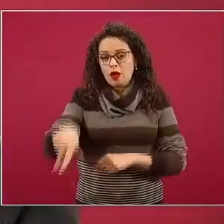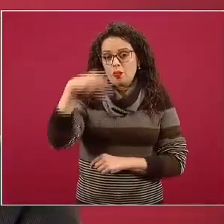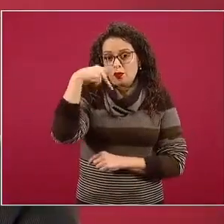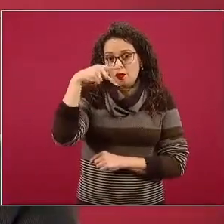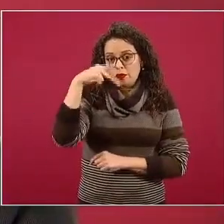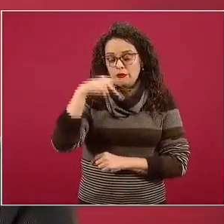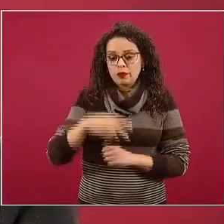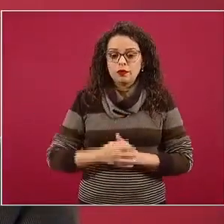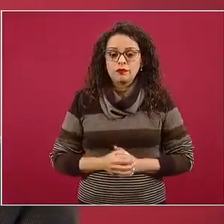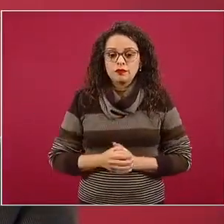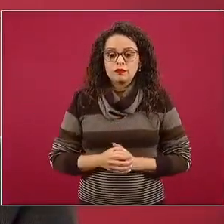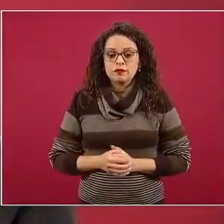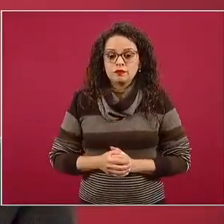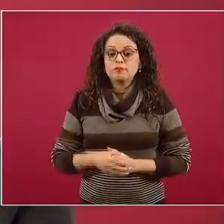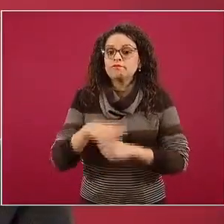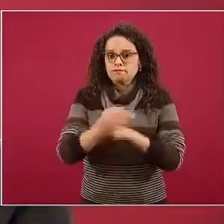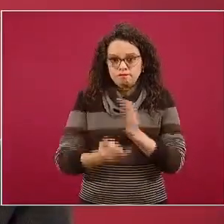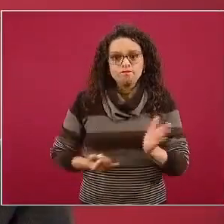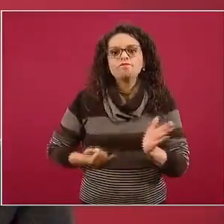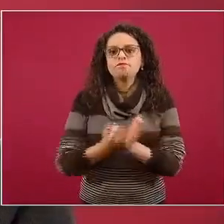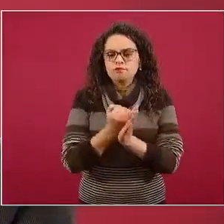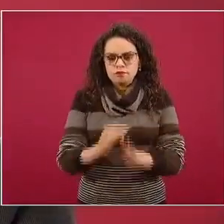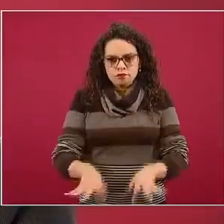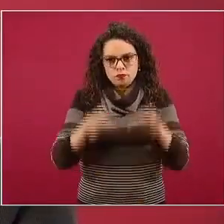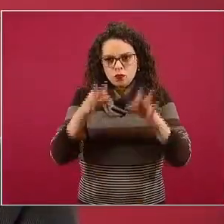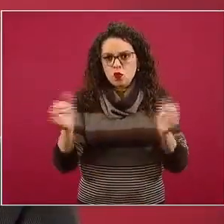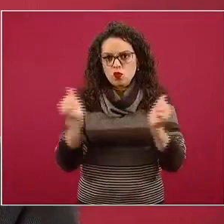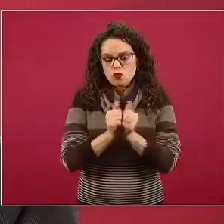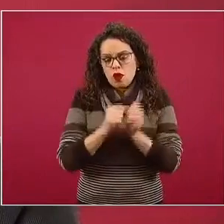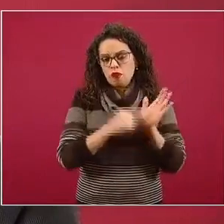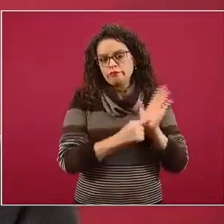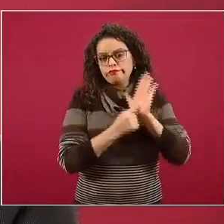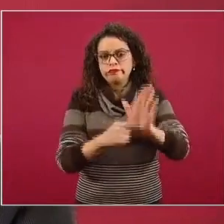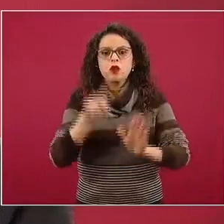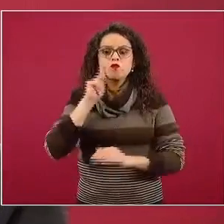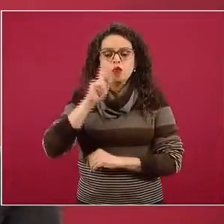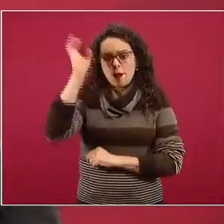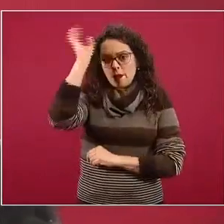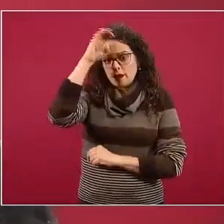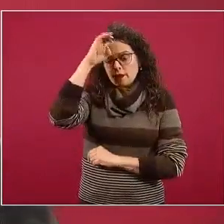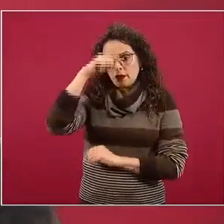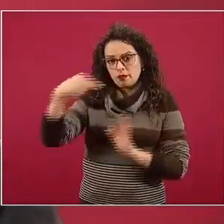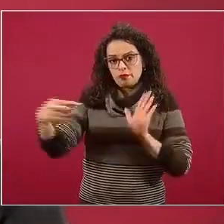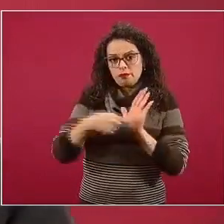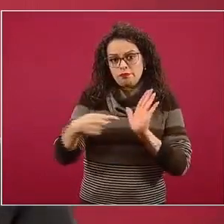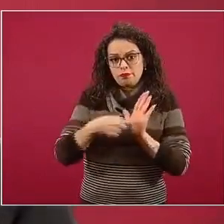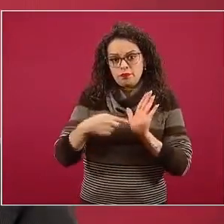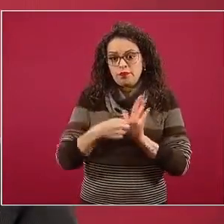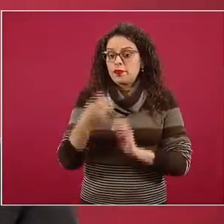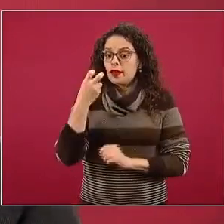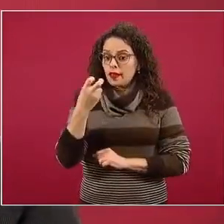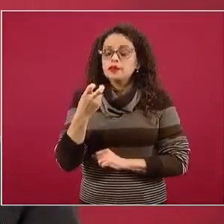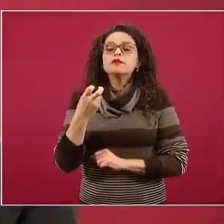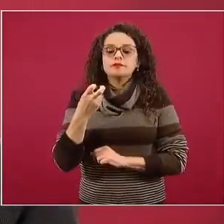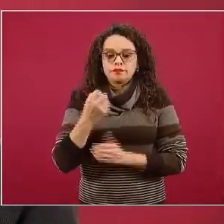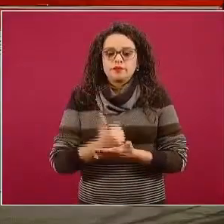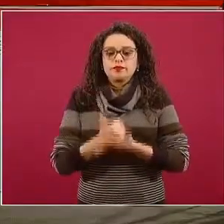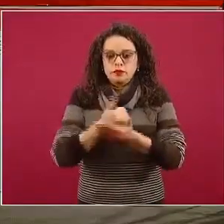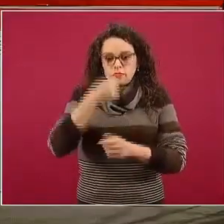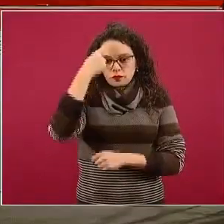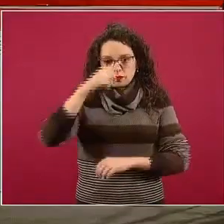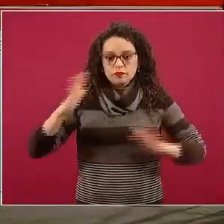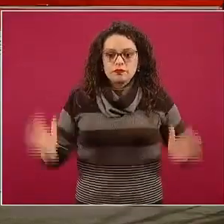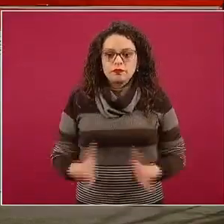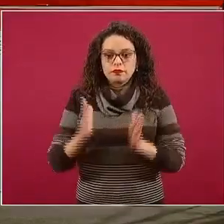decidida, aportando la evidencia científica más refinada al respecto, que sustentó precisamente iniciativas como la